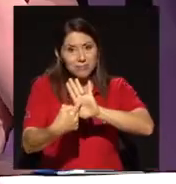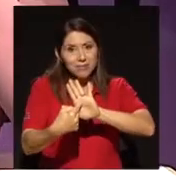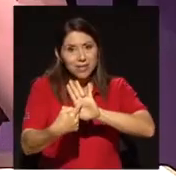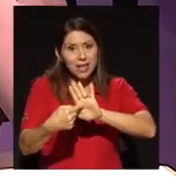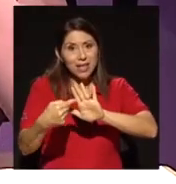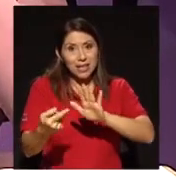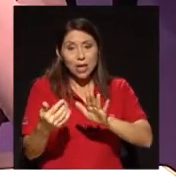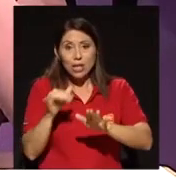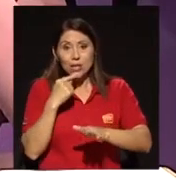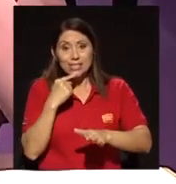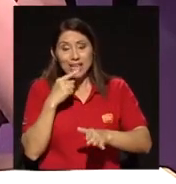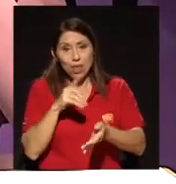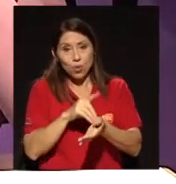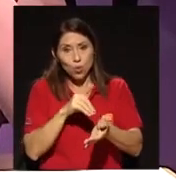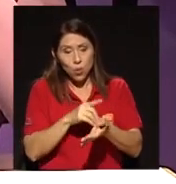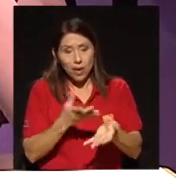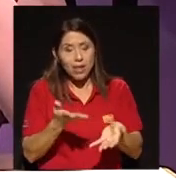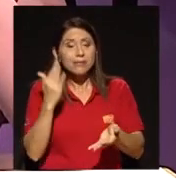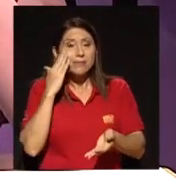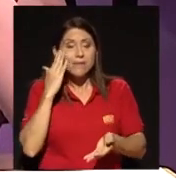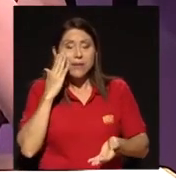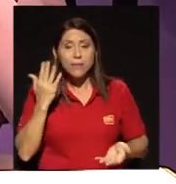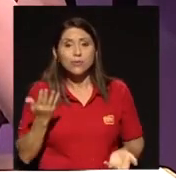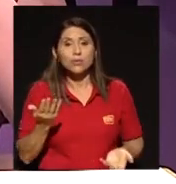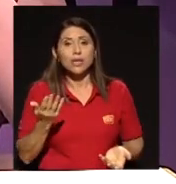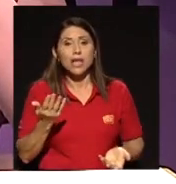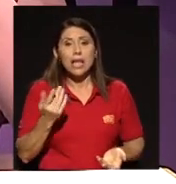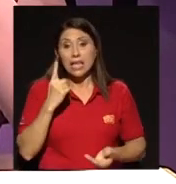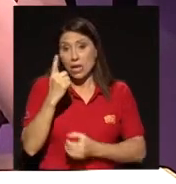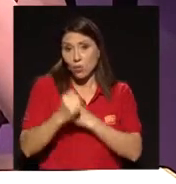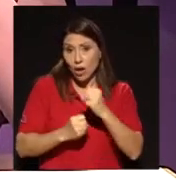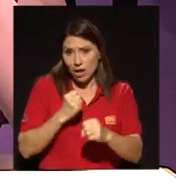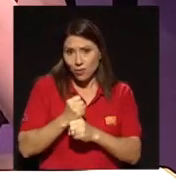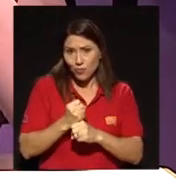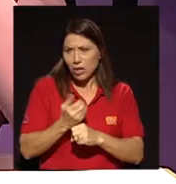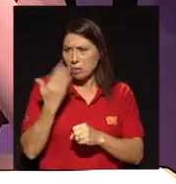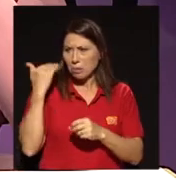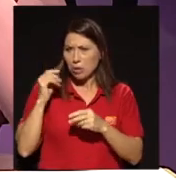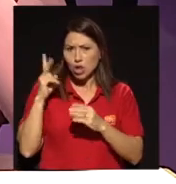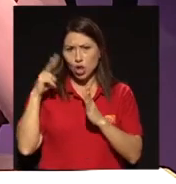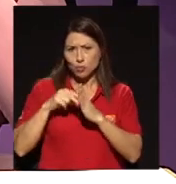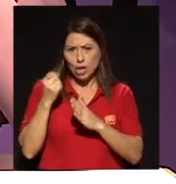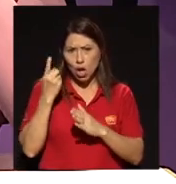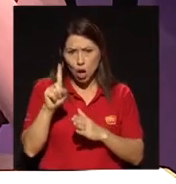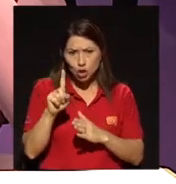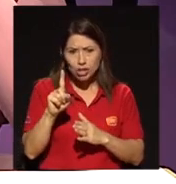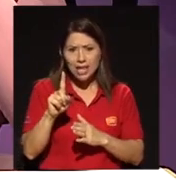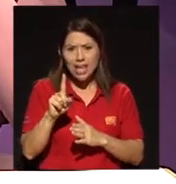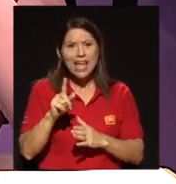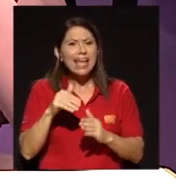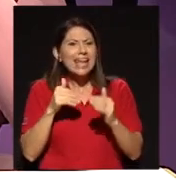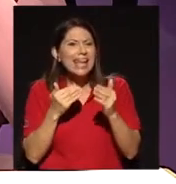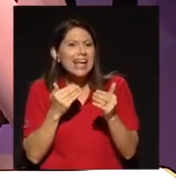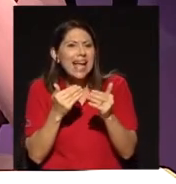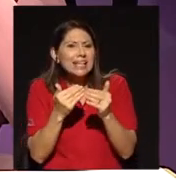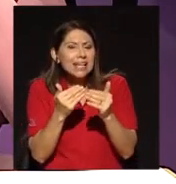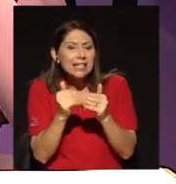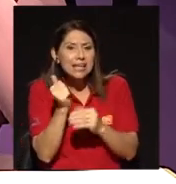la doctora Julieta Rodríguez, sabemos que al año, cuando empezamos en el 2011, habían 13.000, casi 14.000